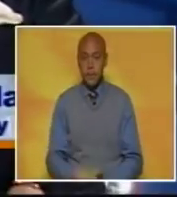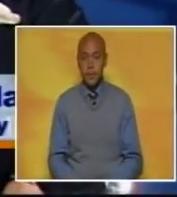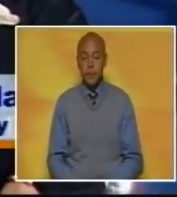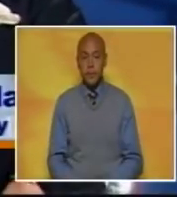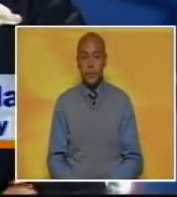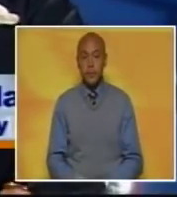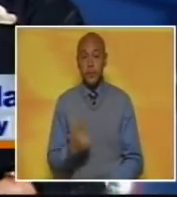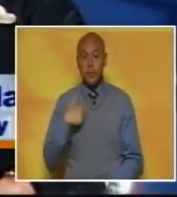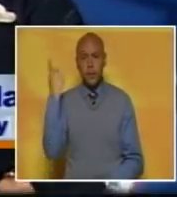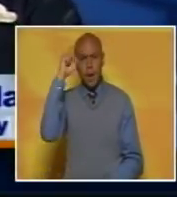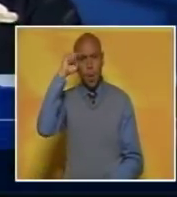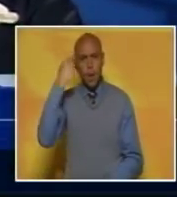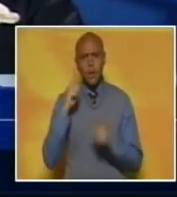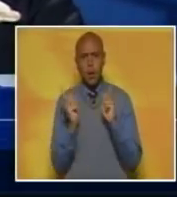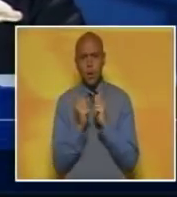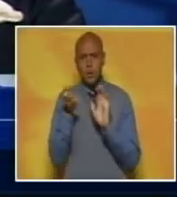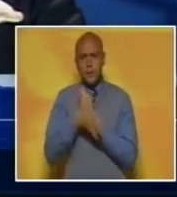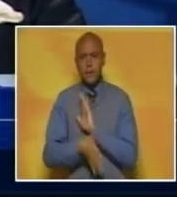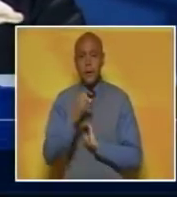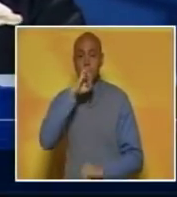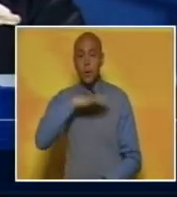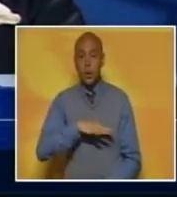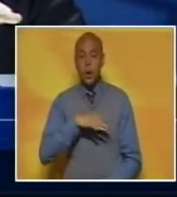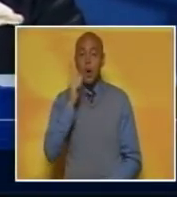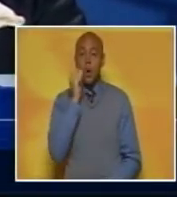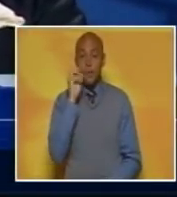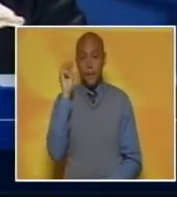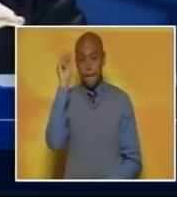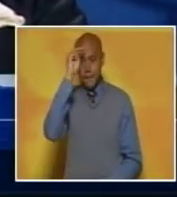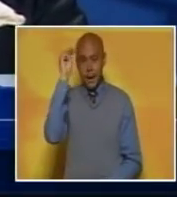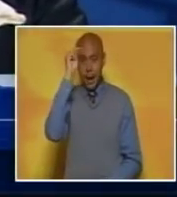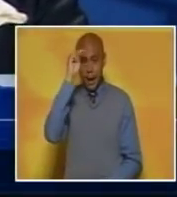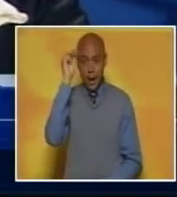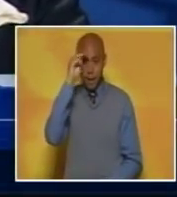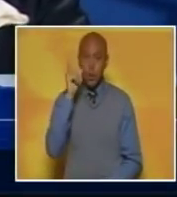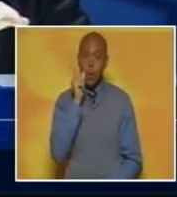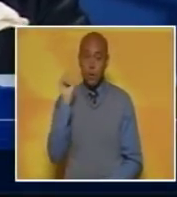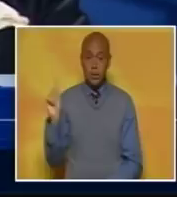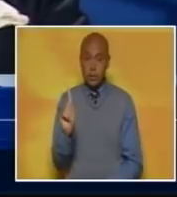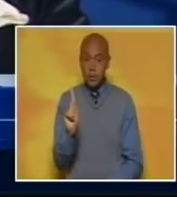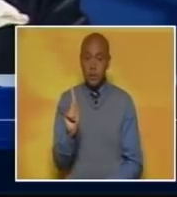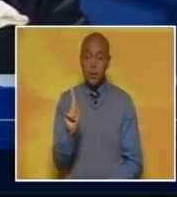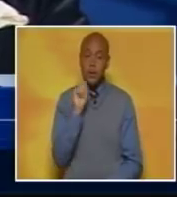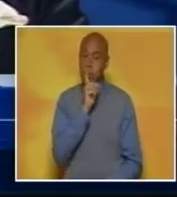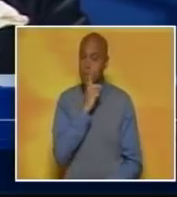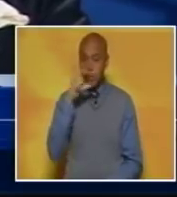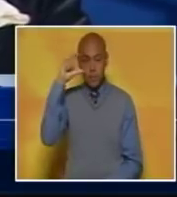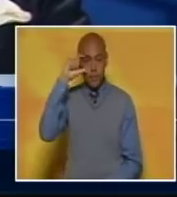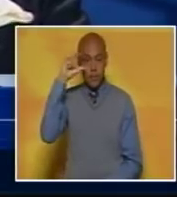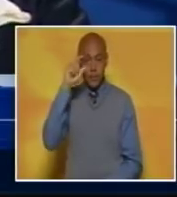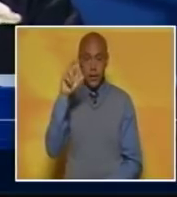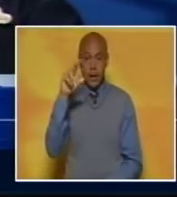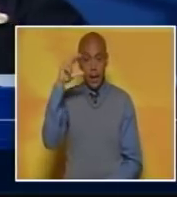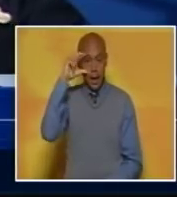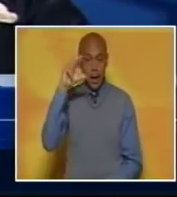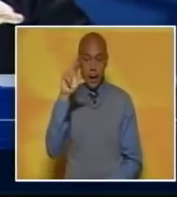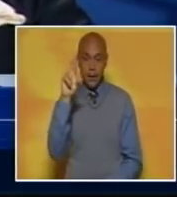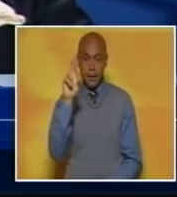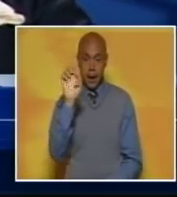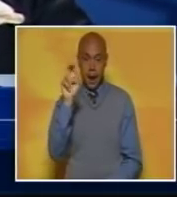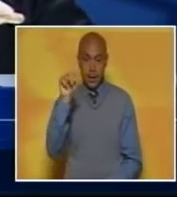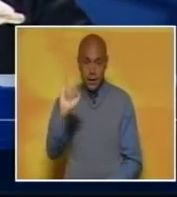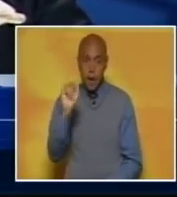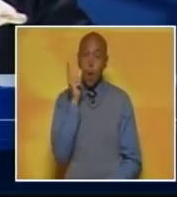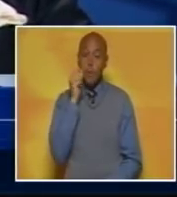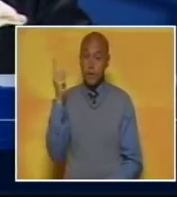Yo recuerdo una frase que me dijo el maestro de muchos, Reni Ottolina. Me decía, mira